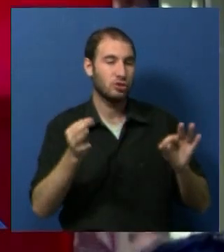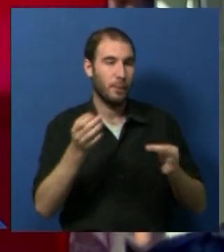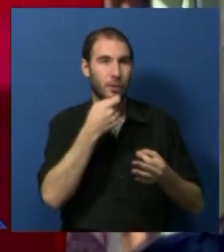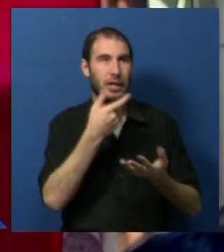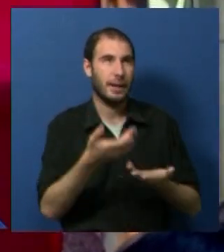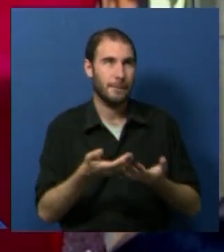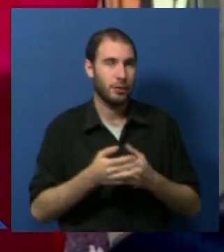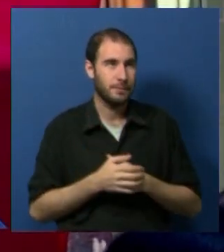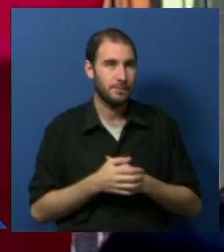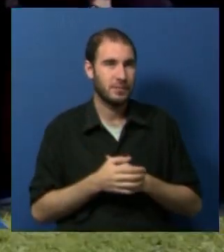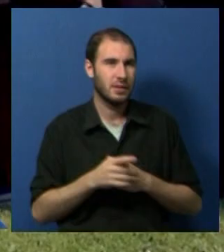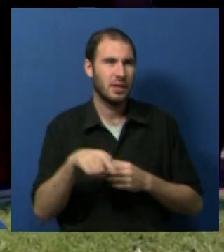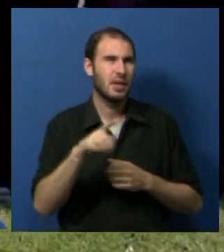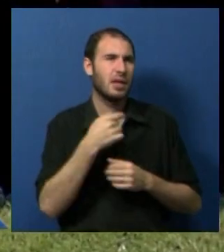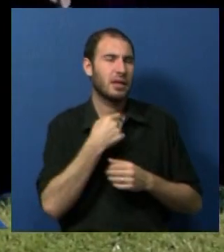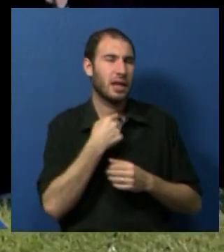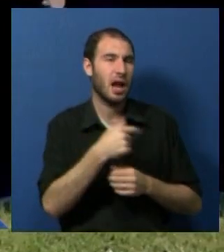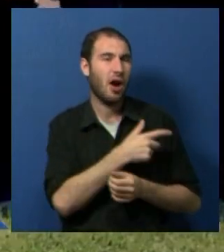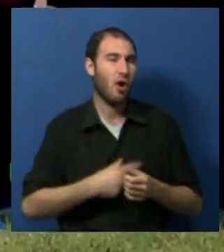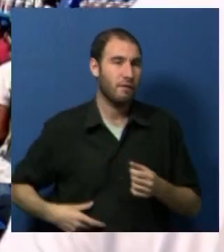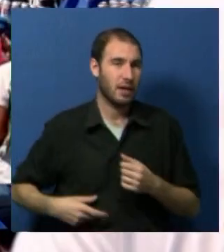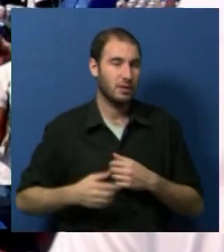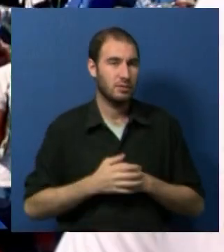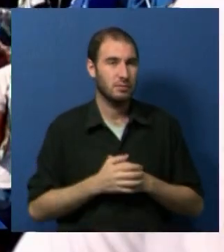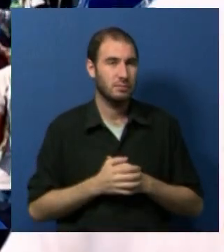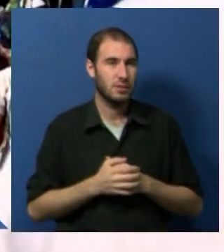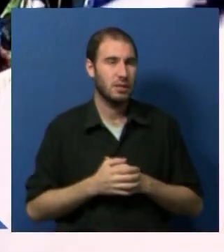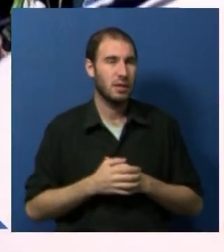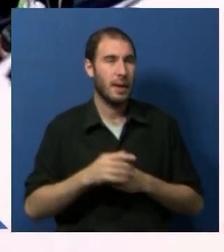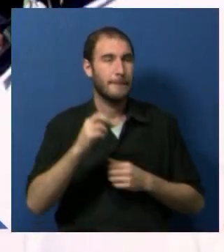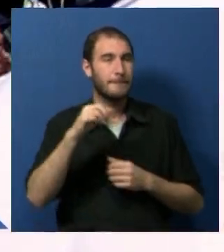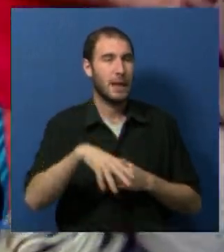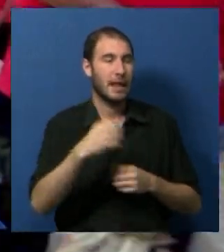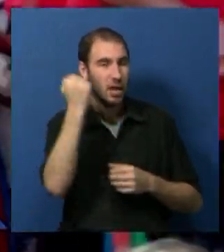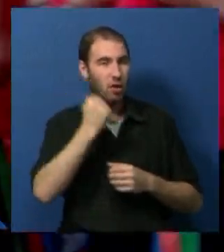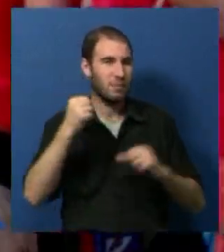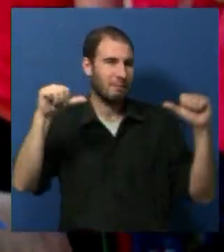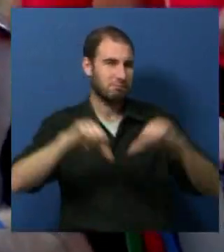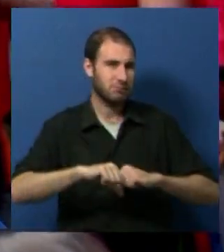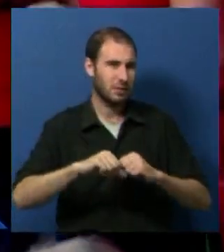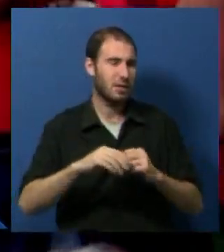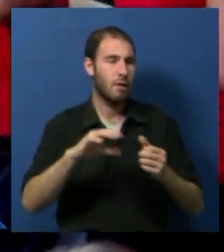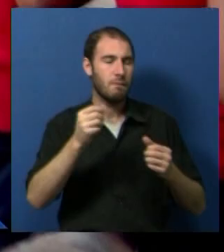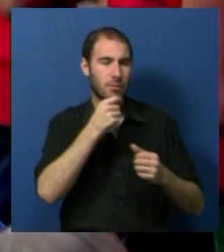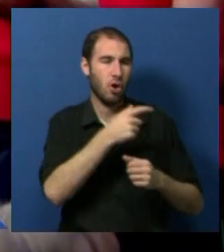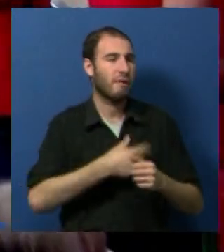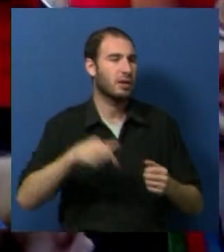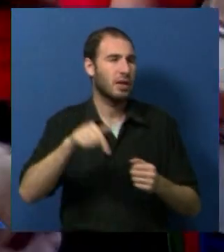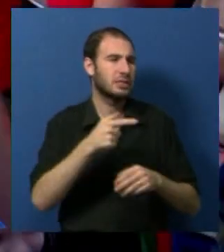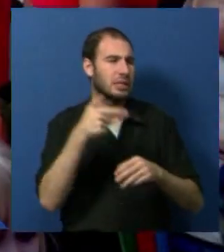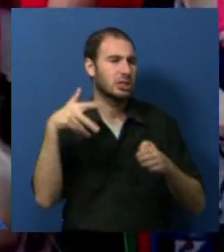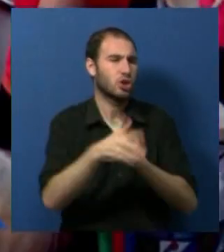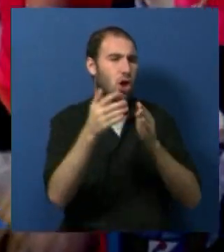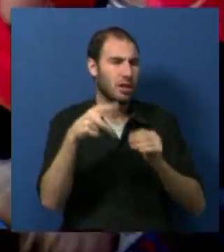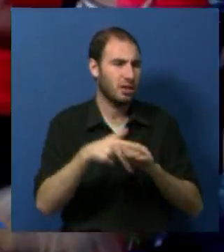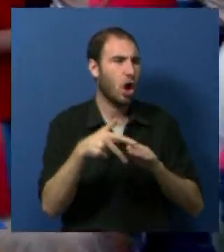que pretenden que el gobierno, que la política económica caiga y para que eso este gobierno no debe continuar.